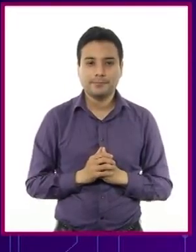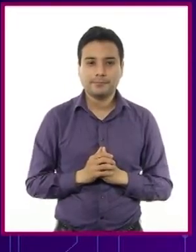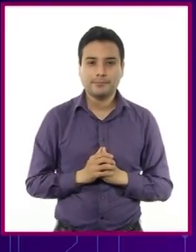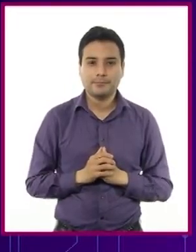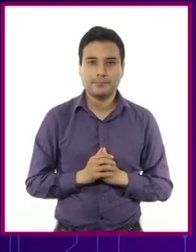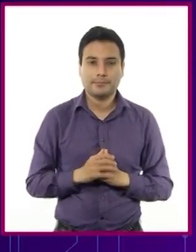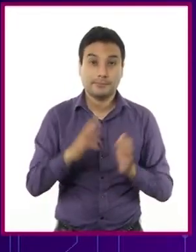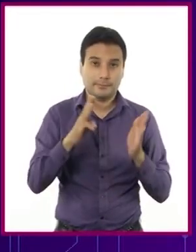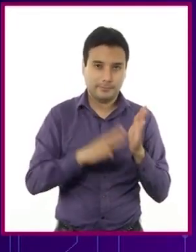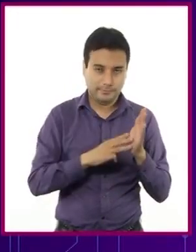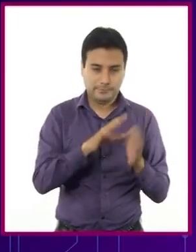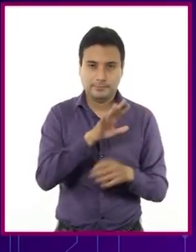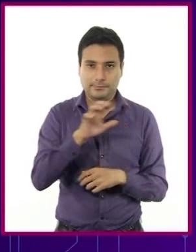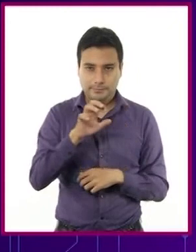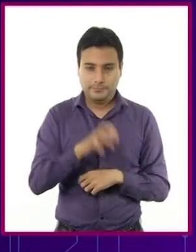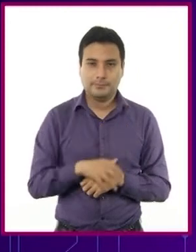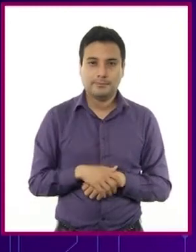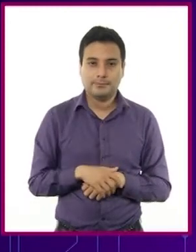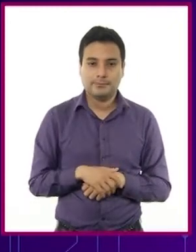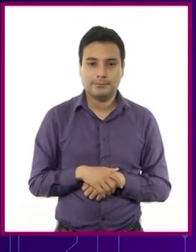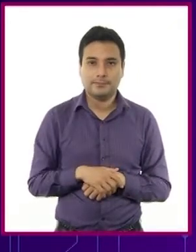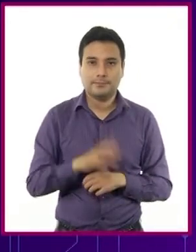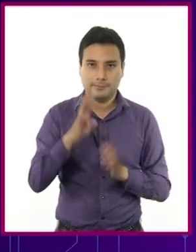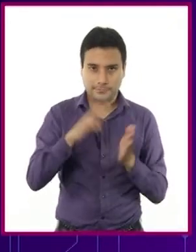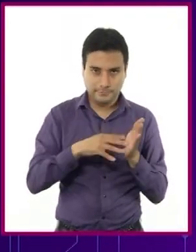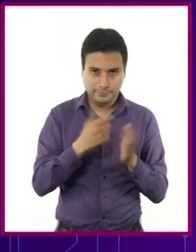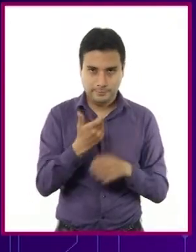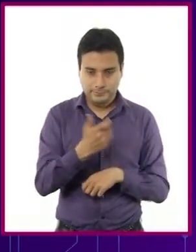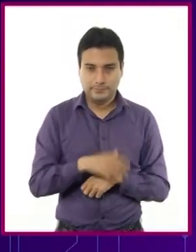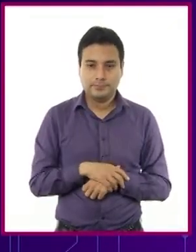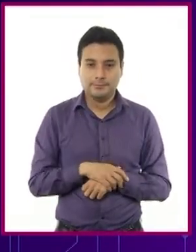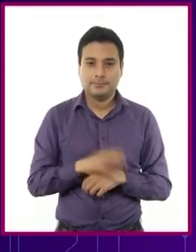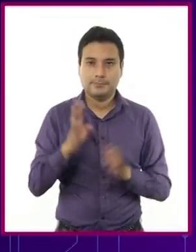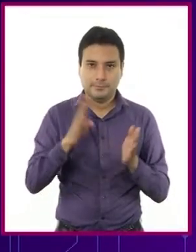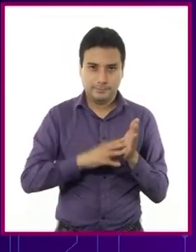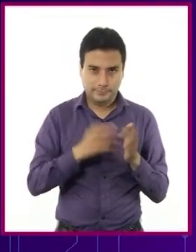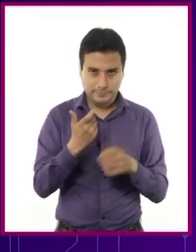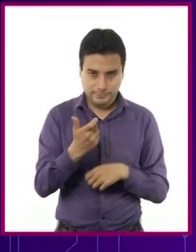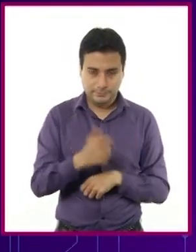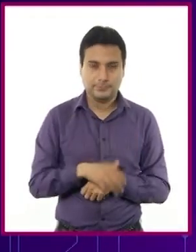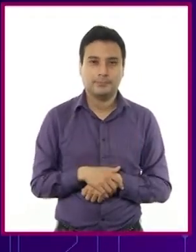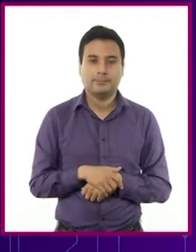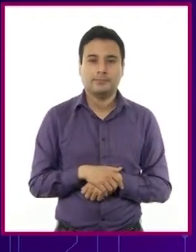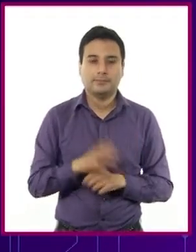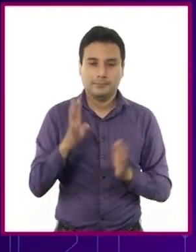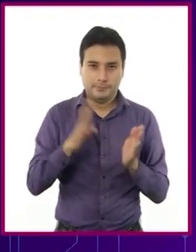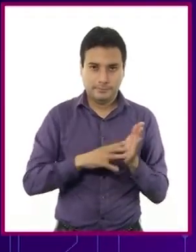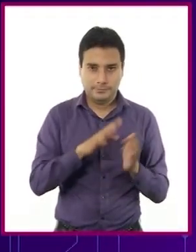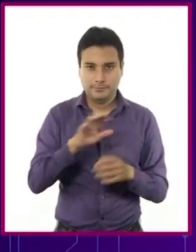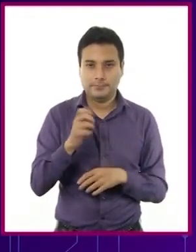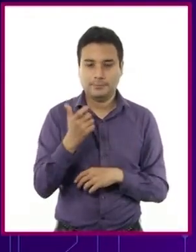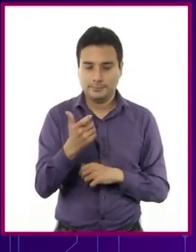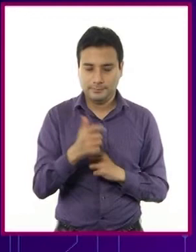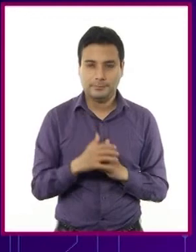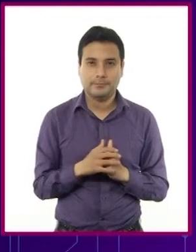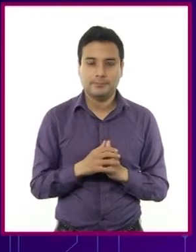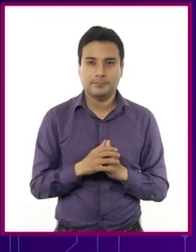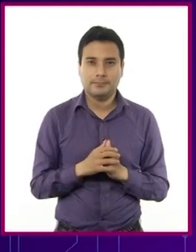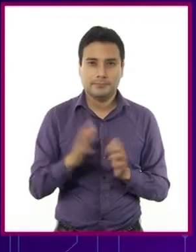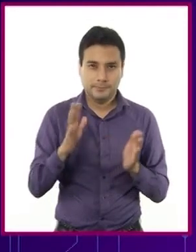resulta 3,500 pesos, 4,000 pesos, 4,000 pesos, 4,500